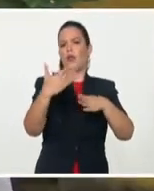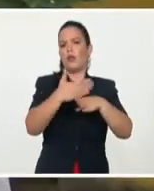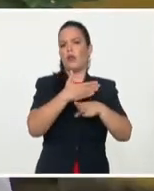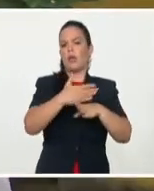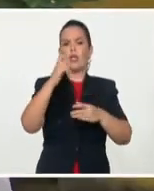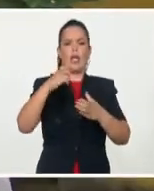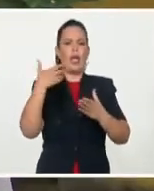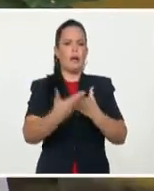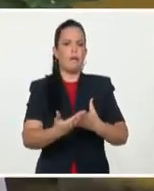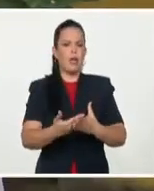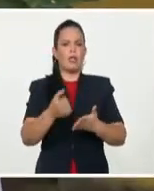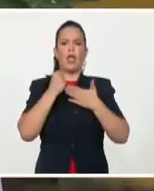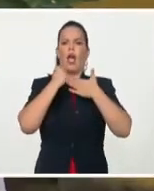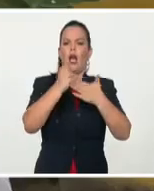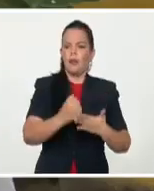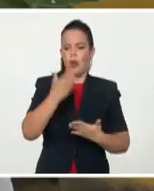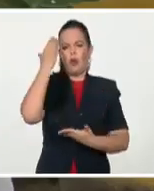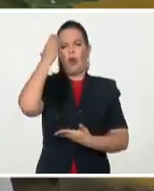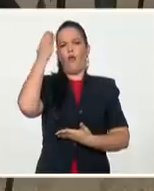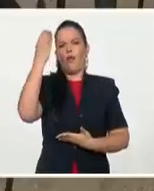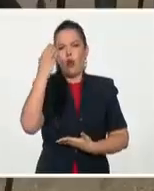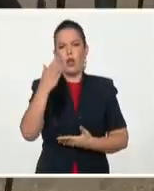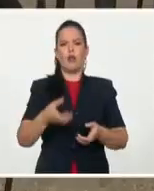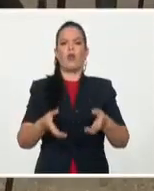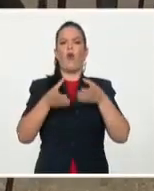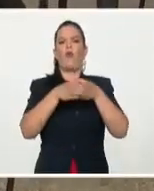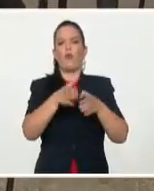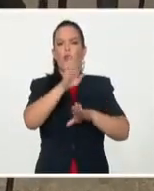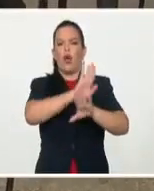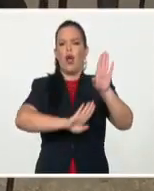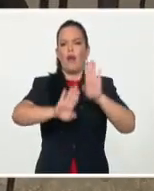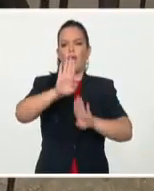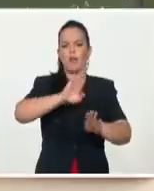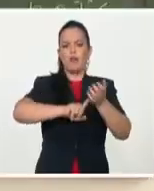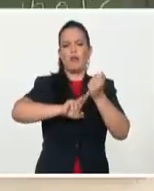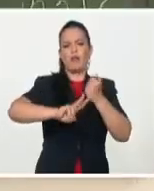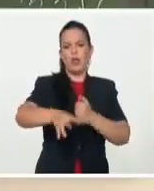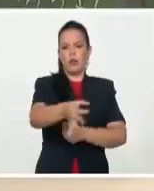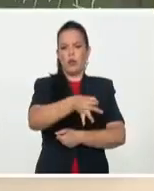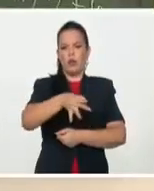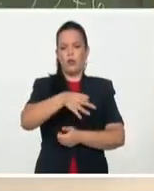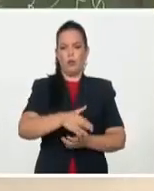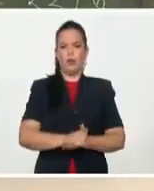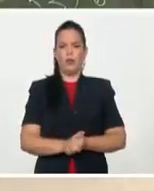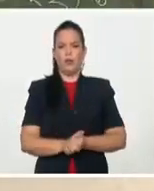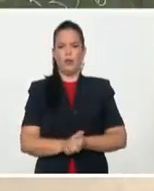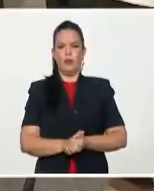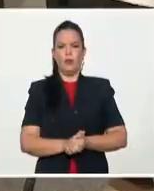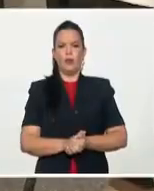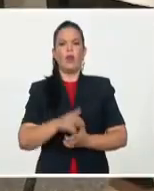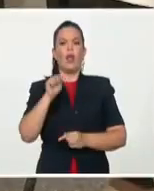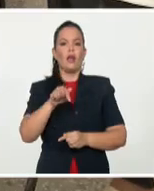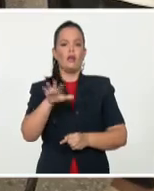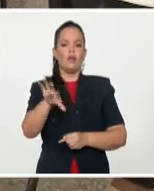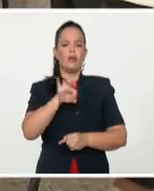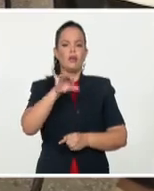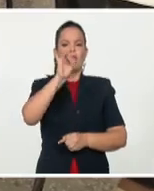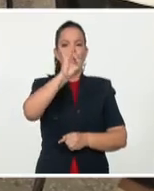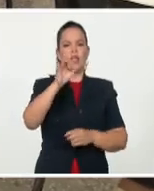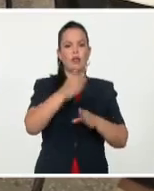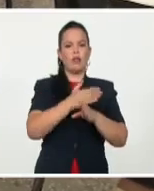los gobiernos locales, Consejo de Defensa Municipal. 7 municipios capitalinos formarán parte de la intervención poblacional con el candidato